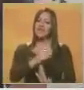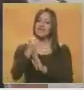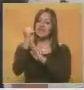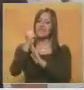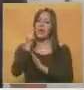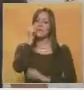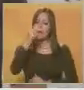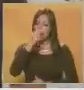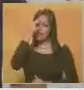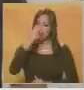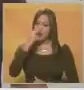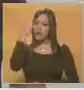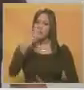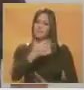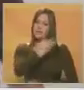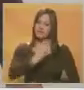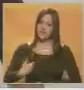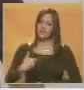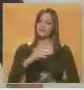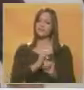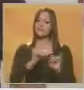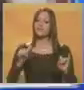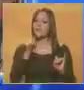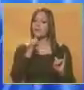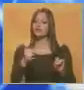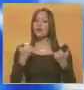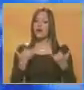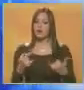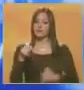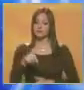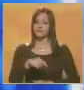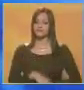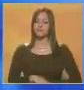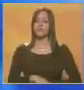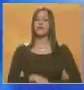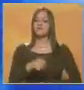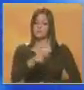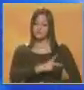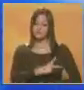Enrique Capriles Radonsky en la presidencia. Es la información que podemos ofrecerles hasta ahora. Gualesca Manzi, Noticiero Venevisión.